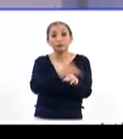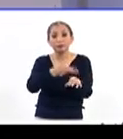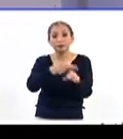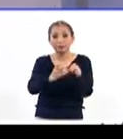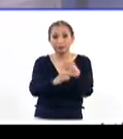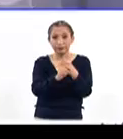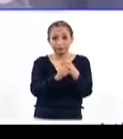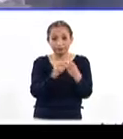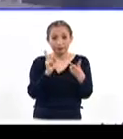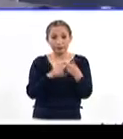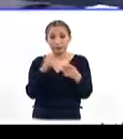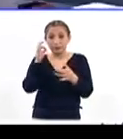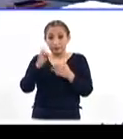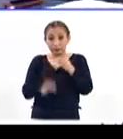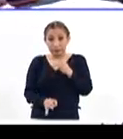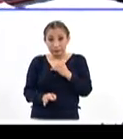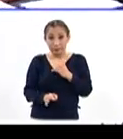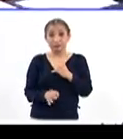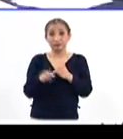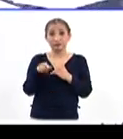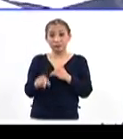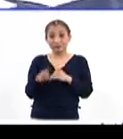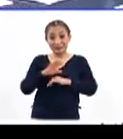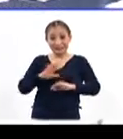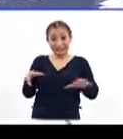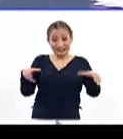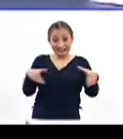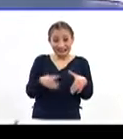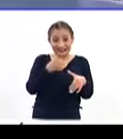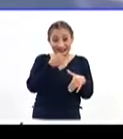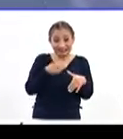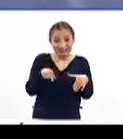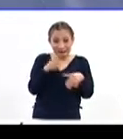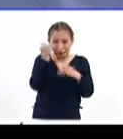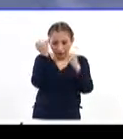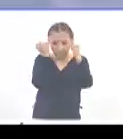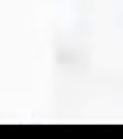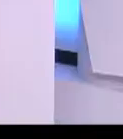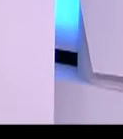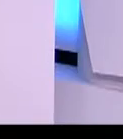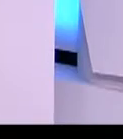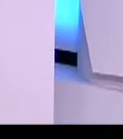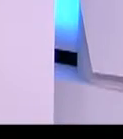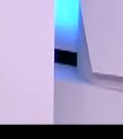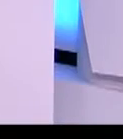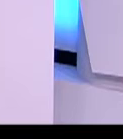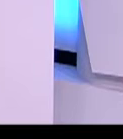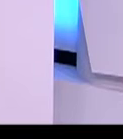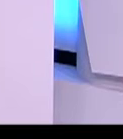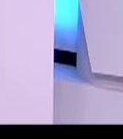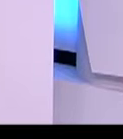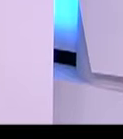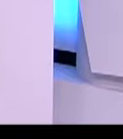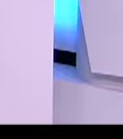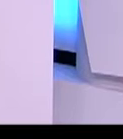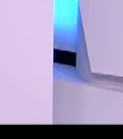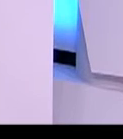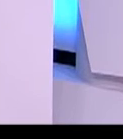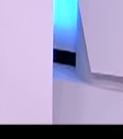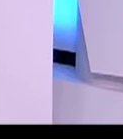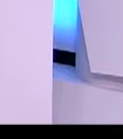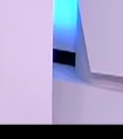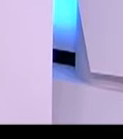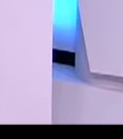solución del problema y finalmente llega un momento en que la creatividad aflora. Y hoy en nuestra sección